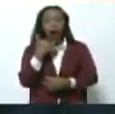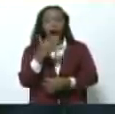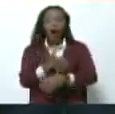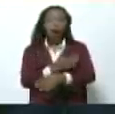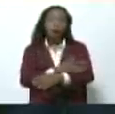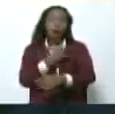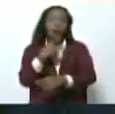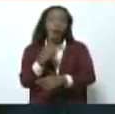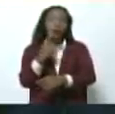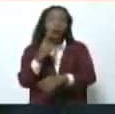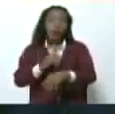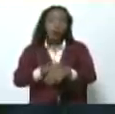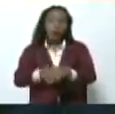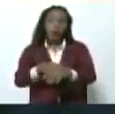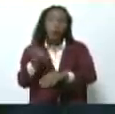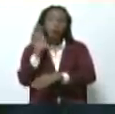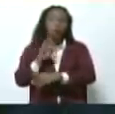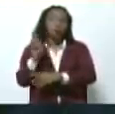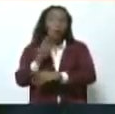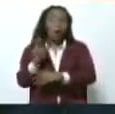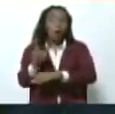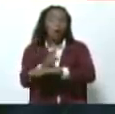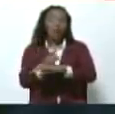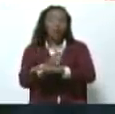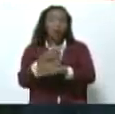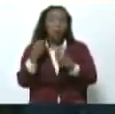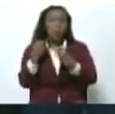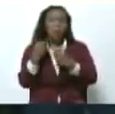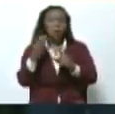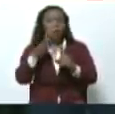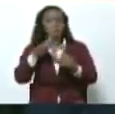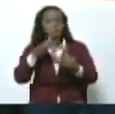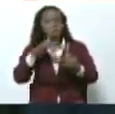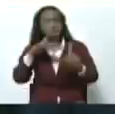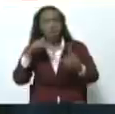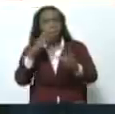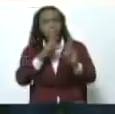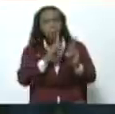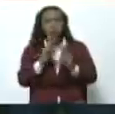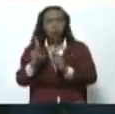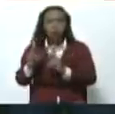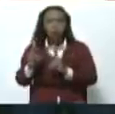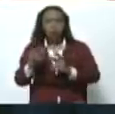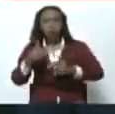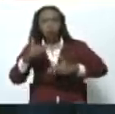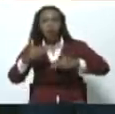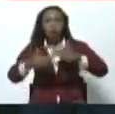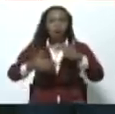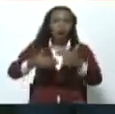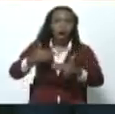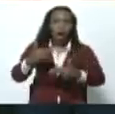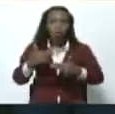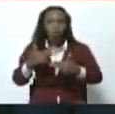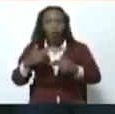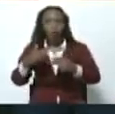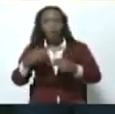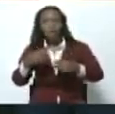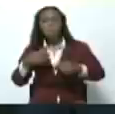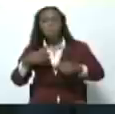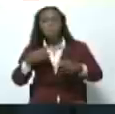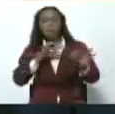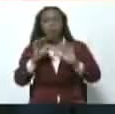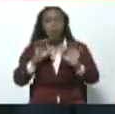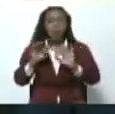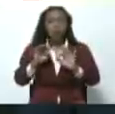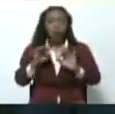utilizaron gobernaciones para conspirar, para preparar mercenarios, para preparar guarimba. Yo espero